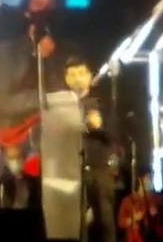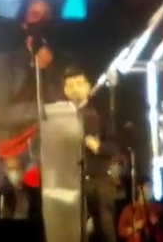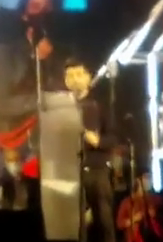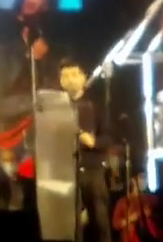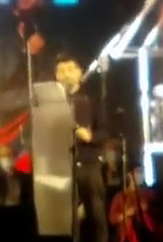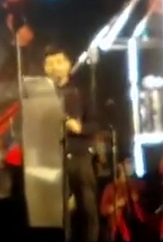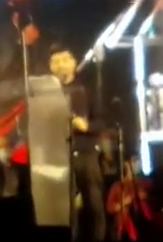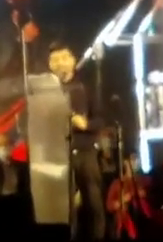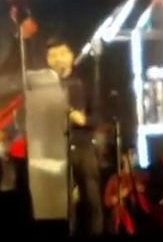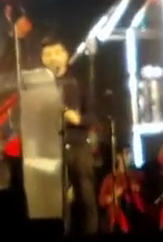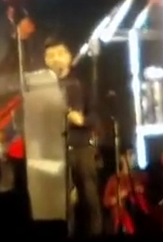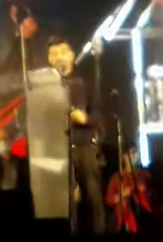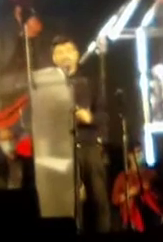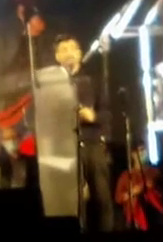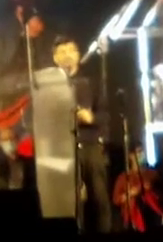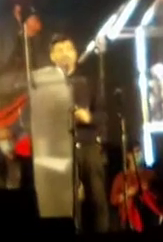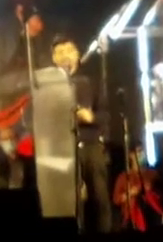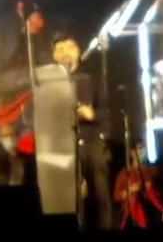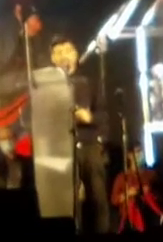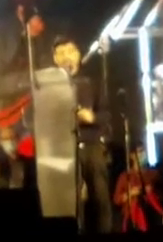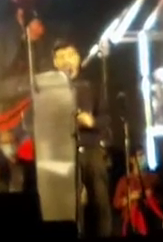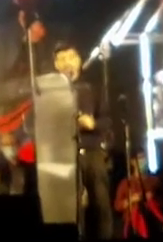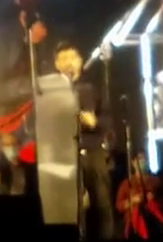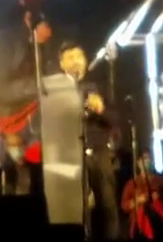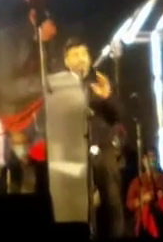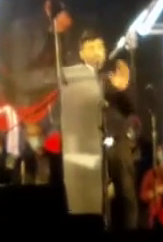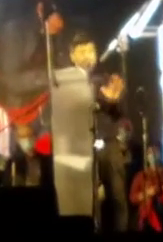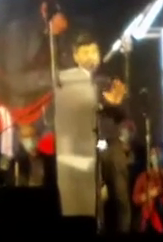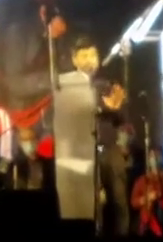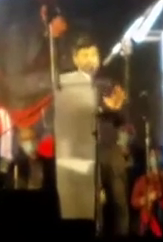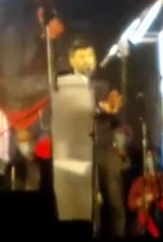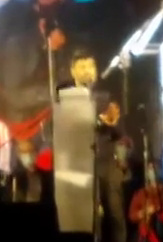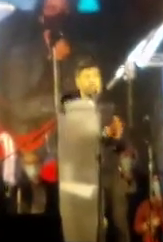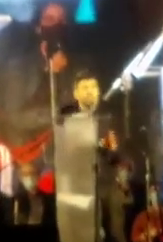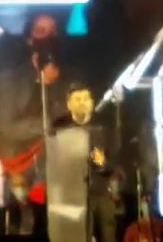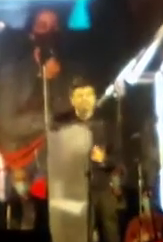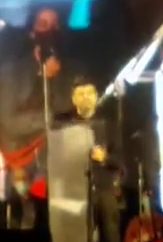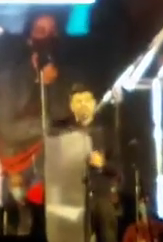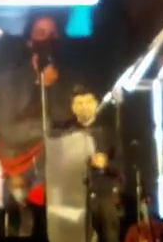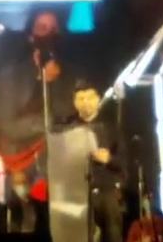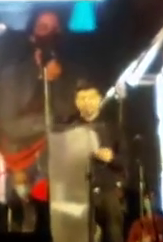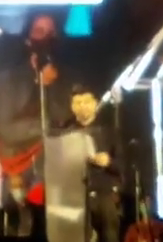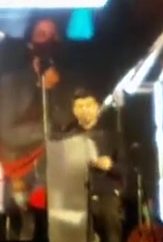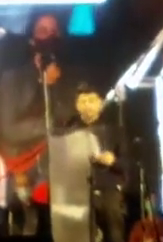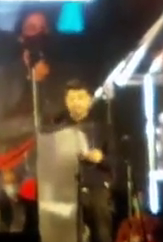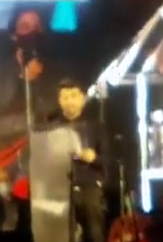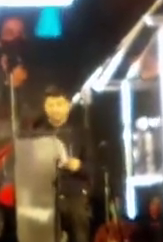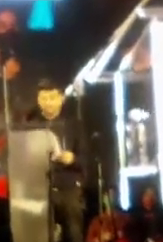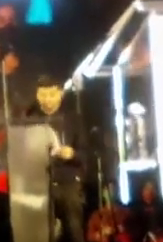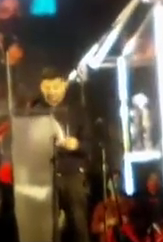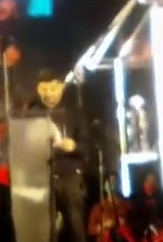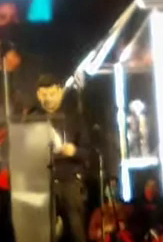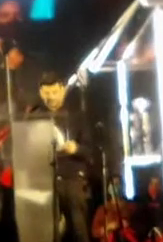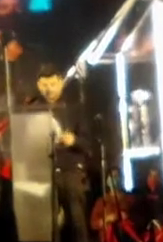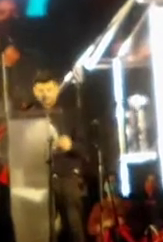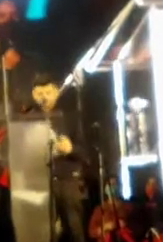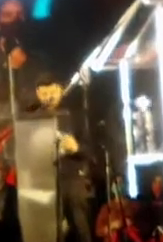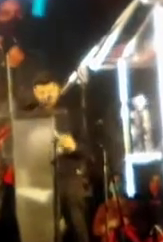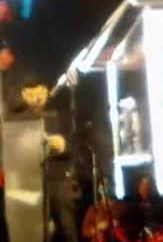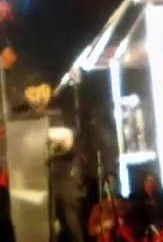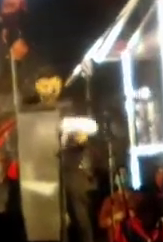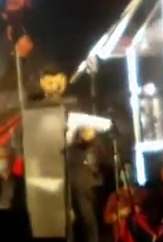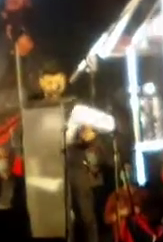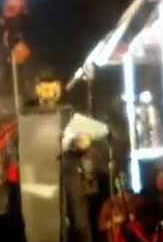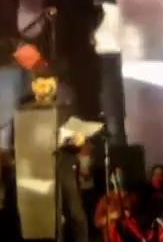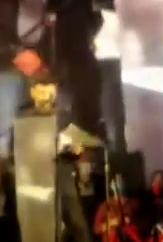fuerza y el impulso fundamental para esta segunda etapa. Nuestro esfuerzo tendrá dos ejes centrales. Uno, la